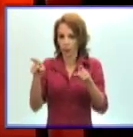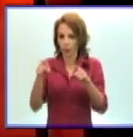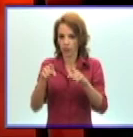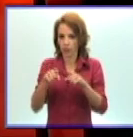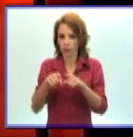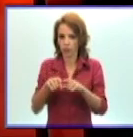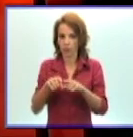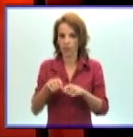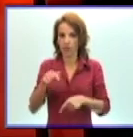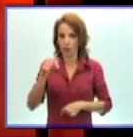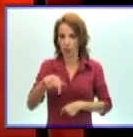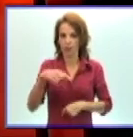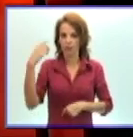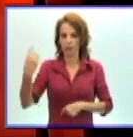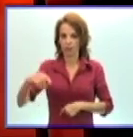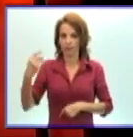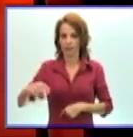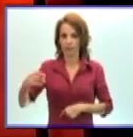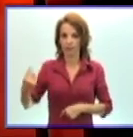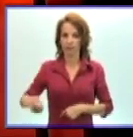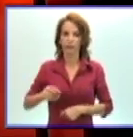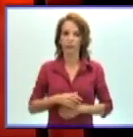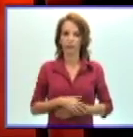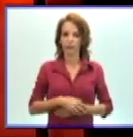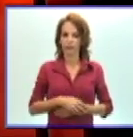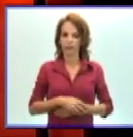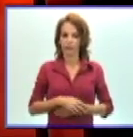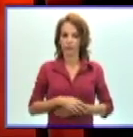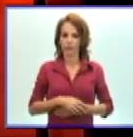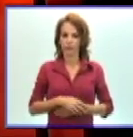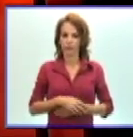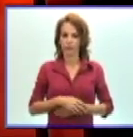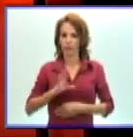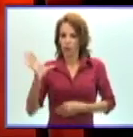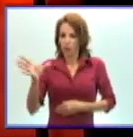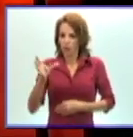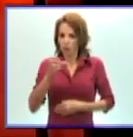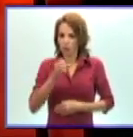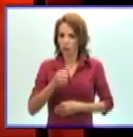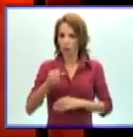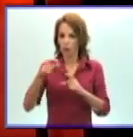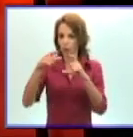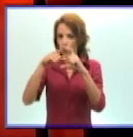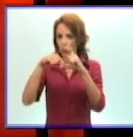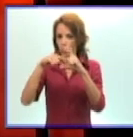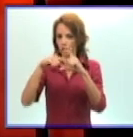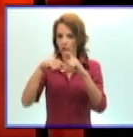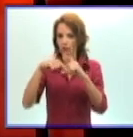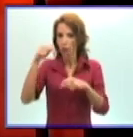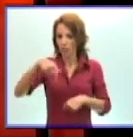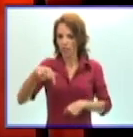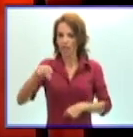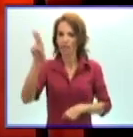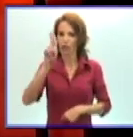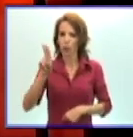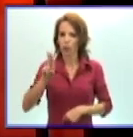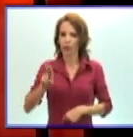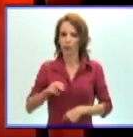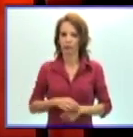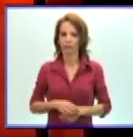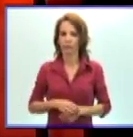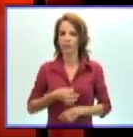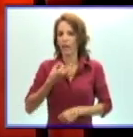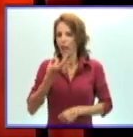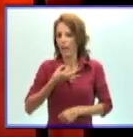este ejercicio hemos ido barriendo todos los contenidos que hemos dado en esta unidad. Quiero